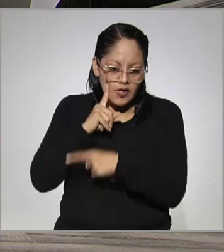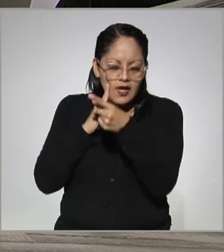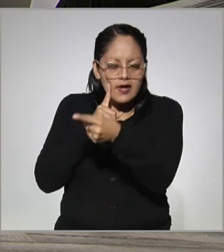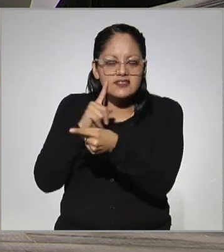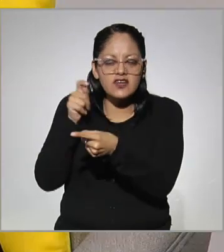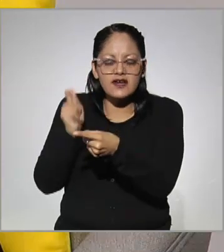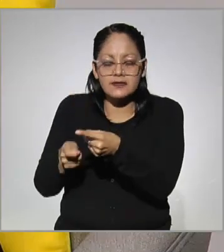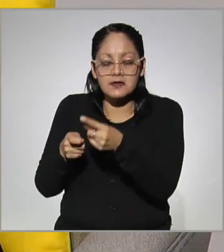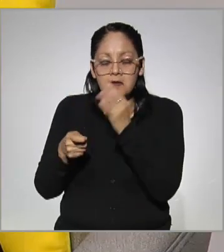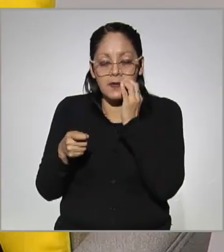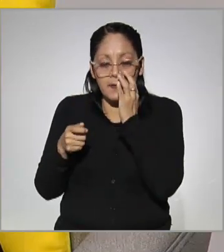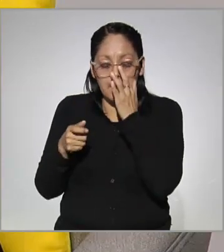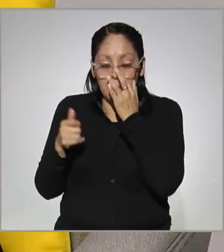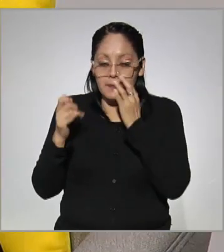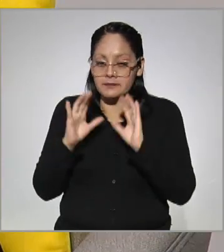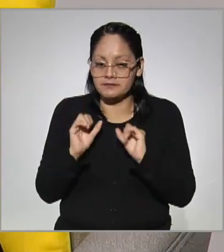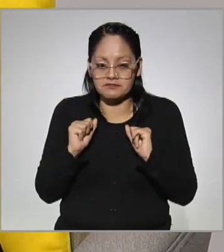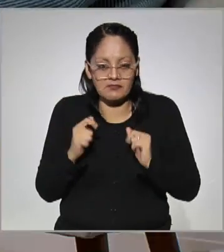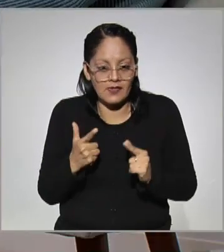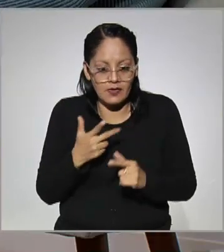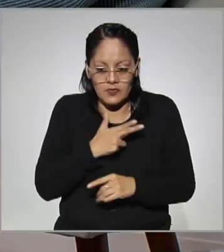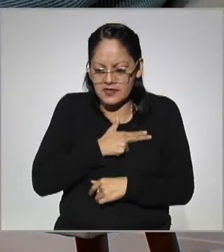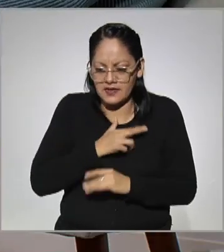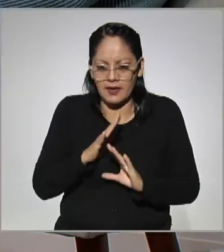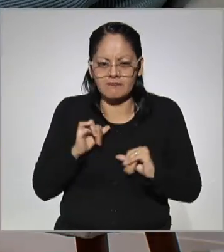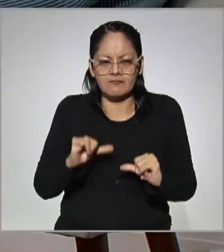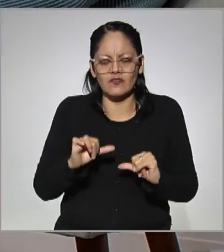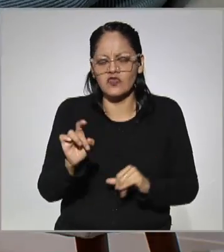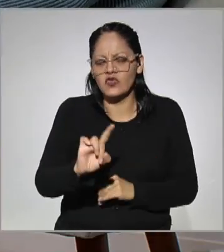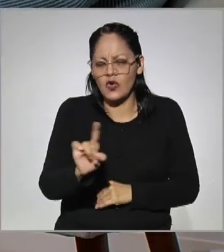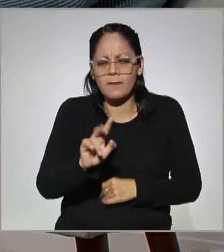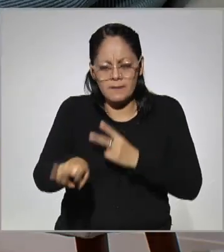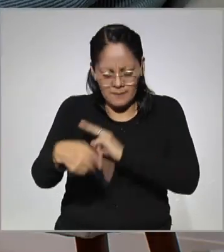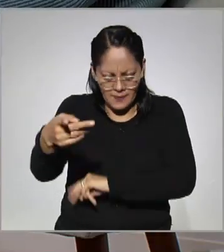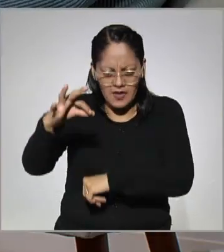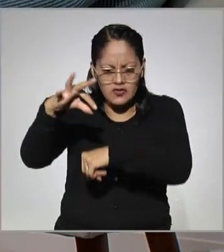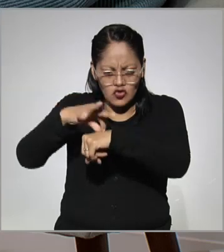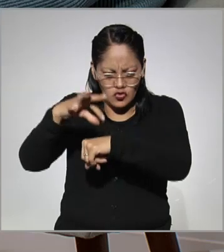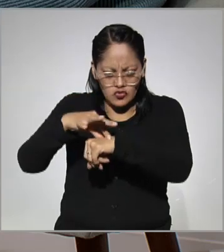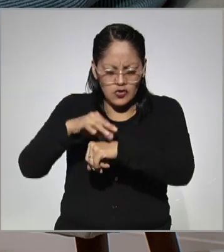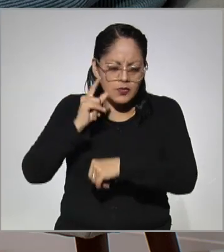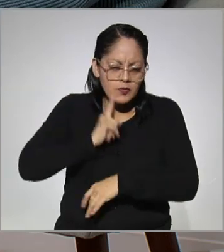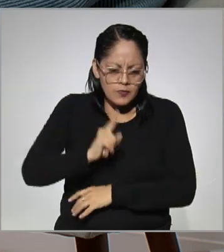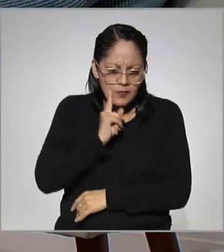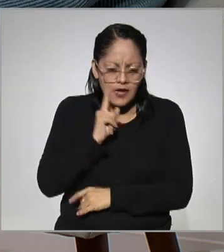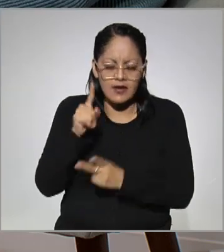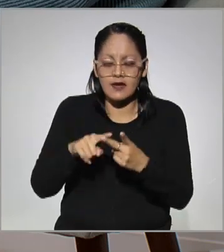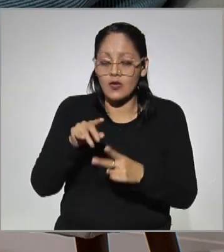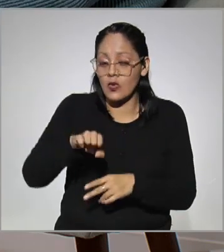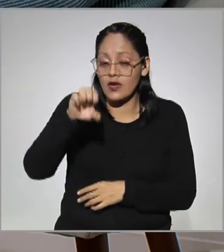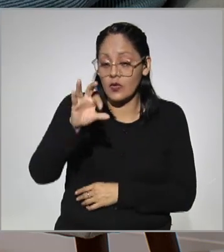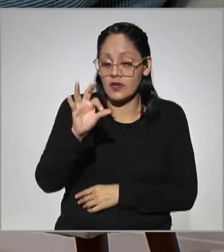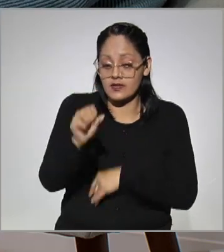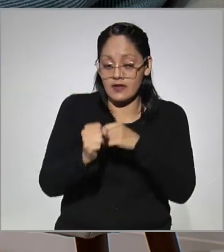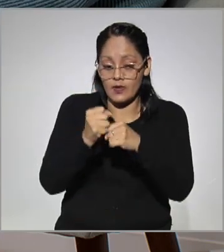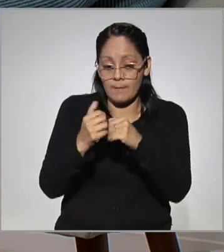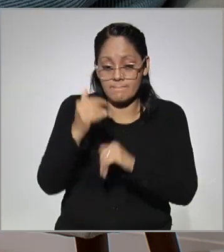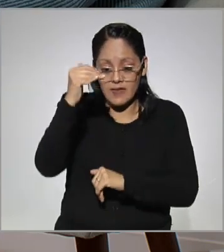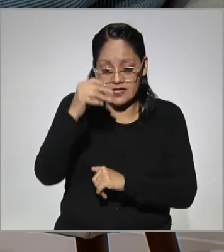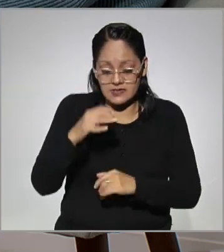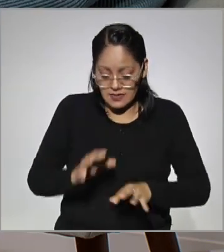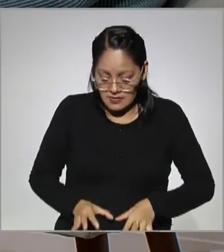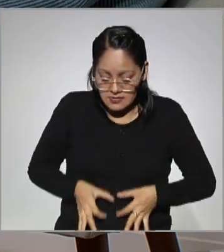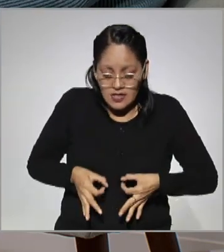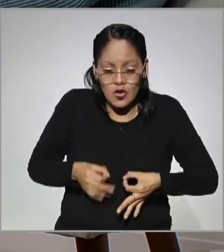exime de cualquier tipo de lesiones, pero el acudir con su ginecólogo y el realizar después de los 40 años un ultrasonido,